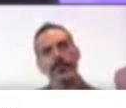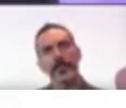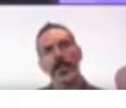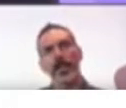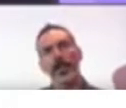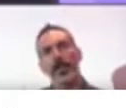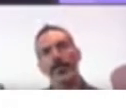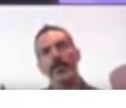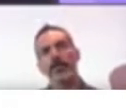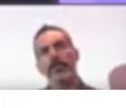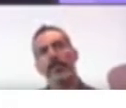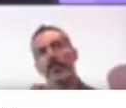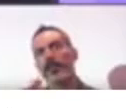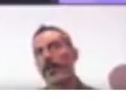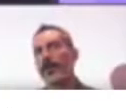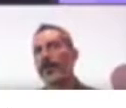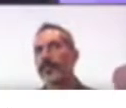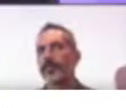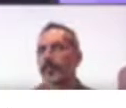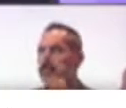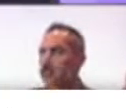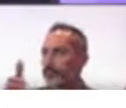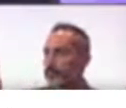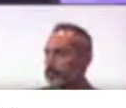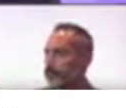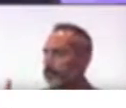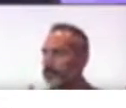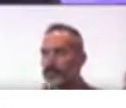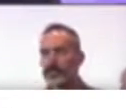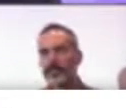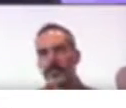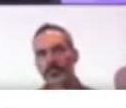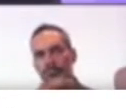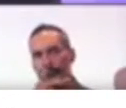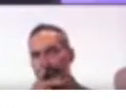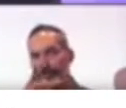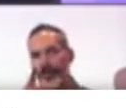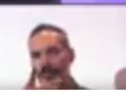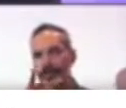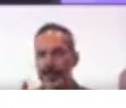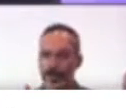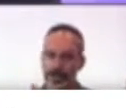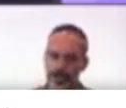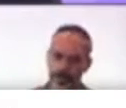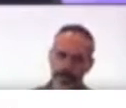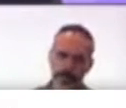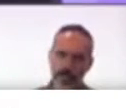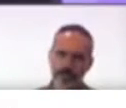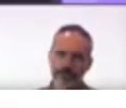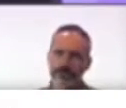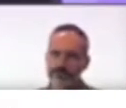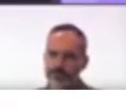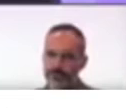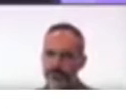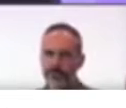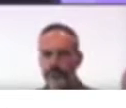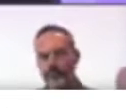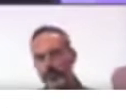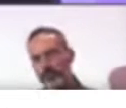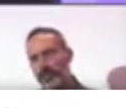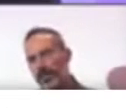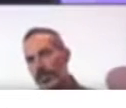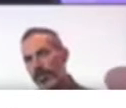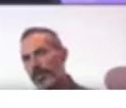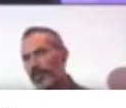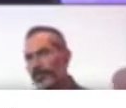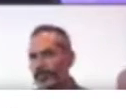Gracias también a todos y cada uno de ustedes por sus palabras de aliento, su apoyo, su compañía,